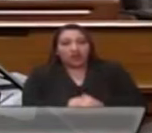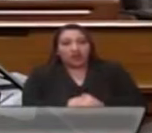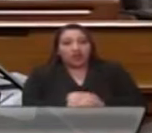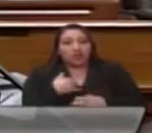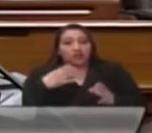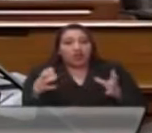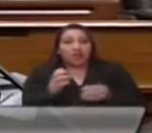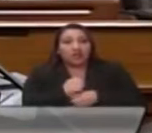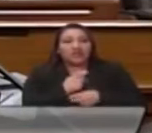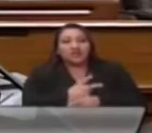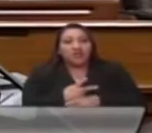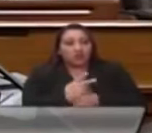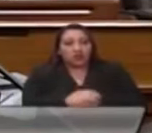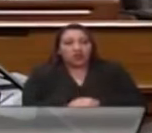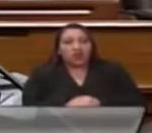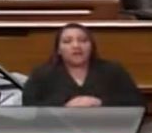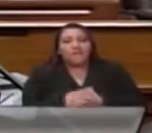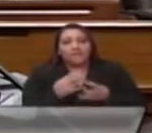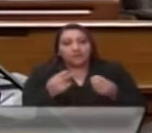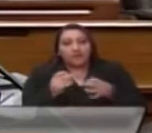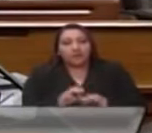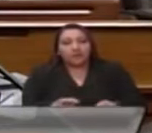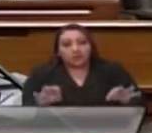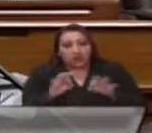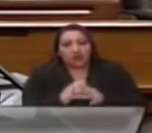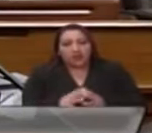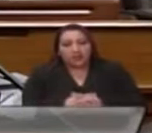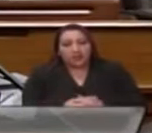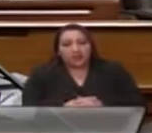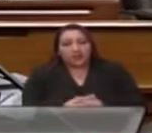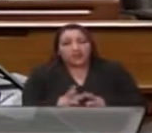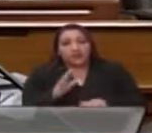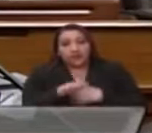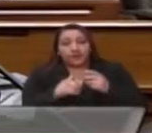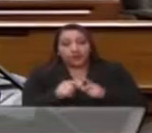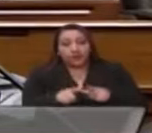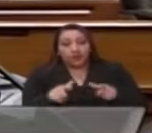de alcanzar una seguridad multidimensional en todo el